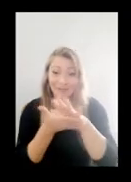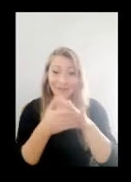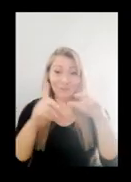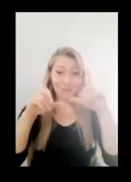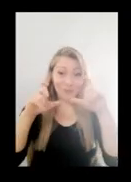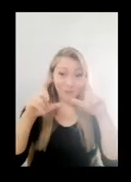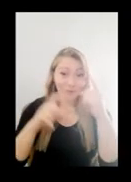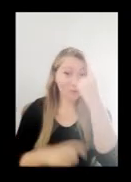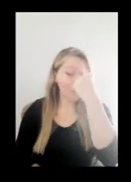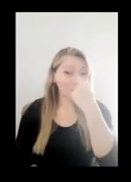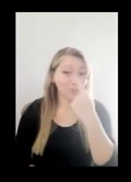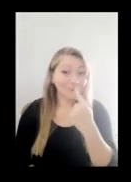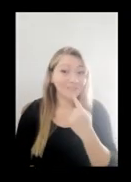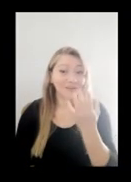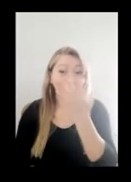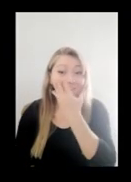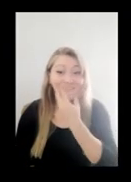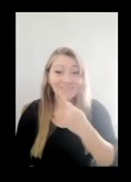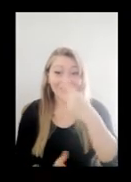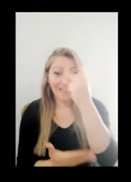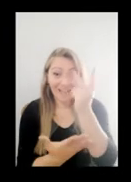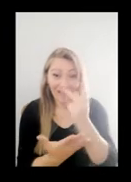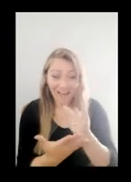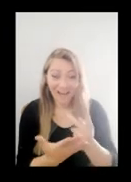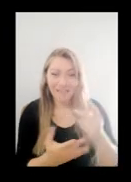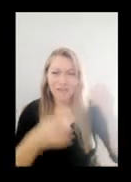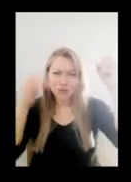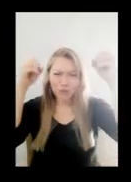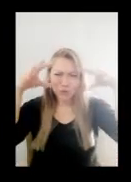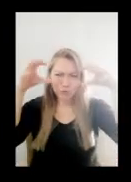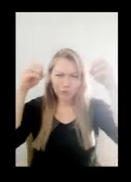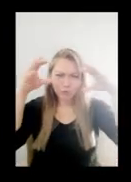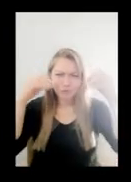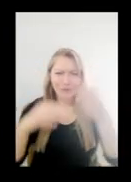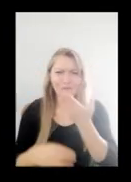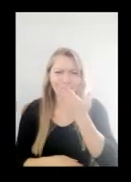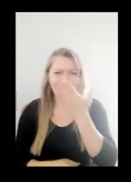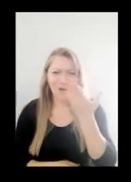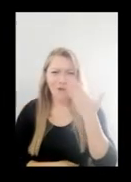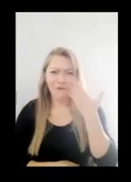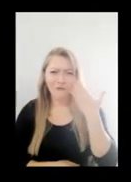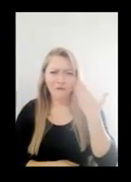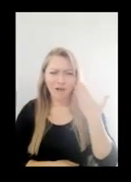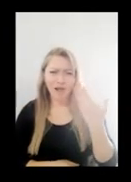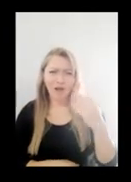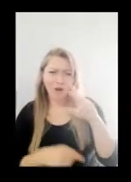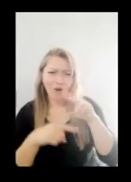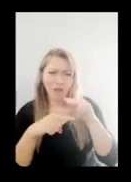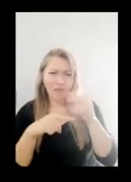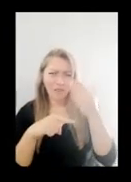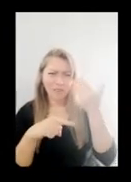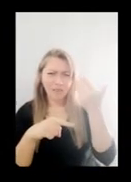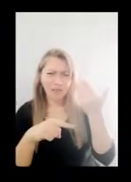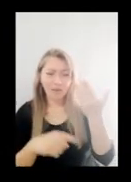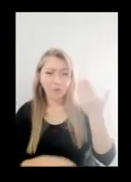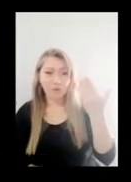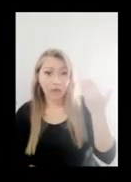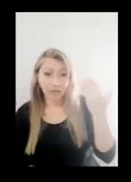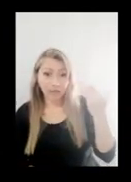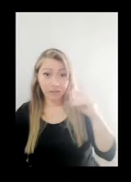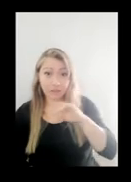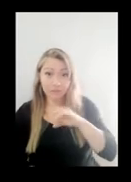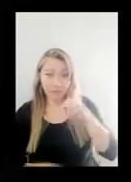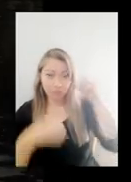bonita también, por ejemplo, del Museo de Bellas Artes, nevado, en una nevazón que hubo en Chile. Y es una foto que, si uno ve a primera vista, es una foto